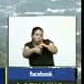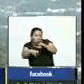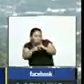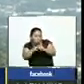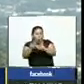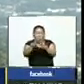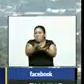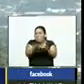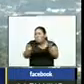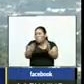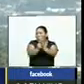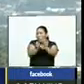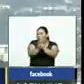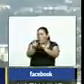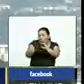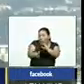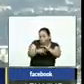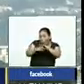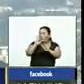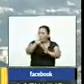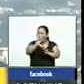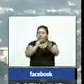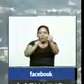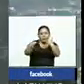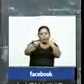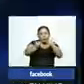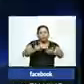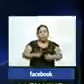actos de corrupción. Ya le contamos.